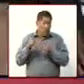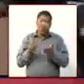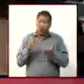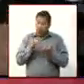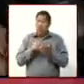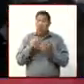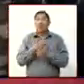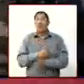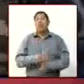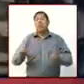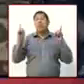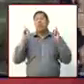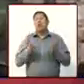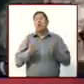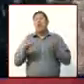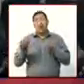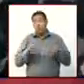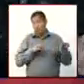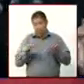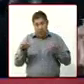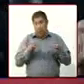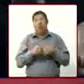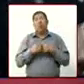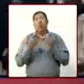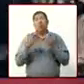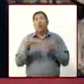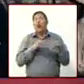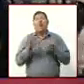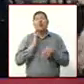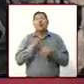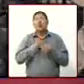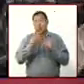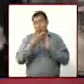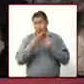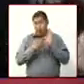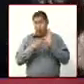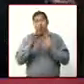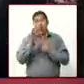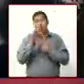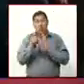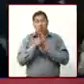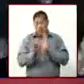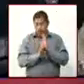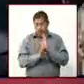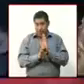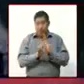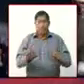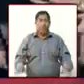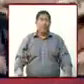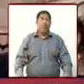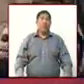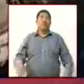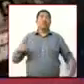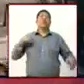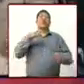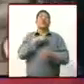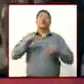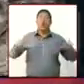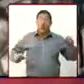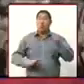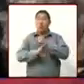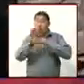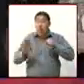recuperado la democracia y así lo vamos a hacer, tal como establece nuestra normativa y la Constitución Política del Estado. Vamos a